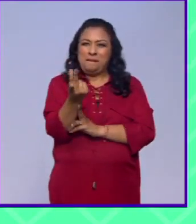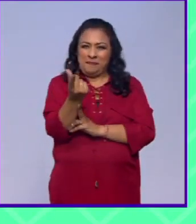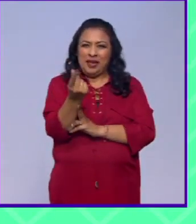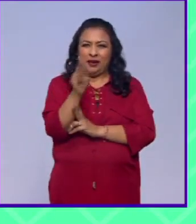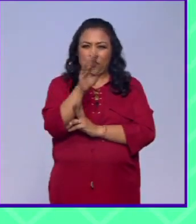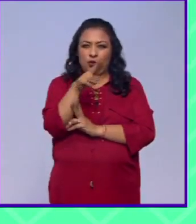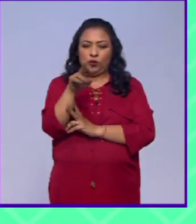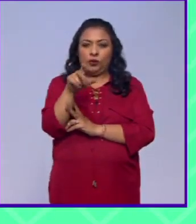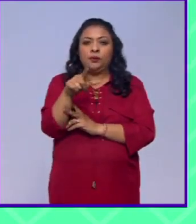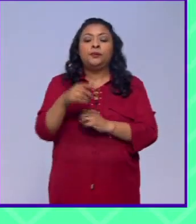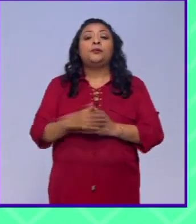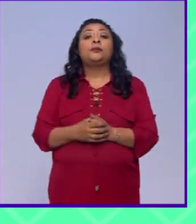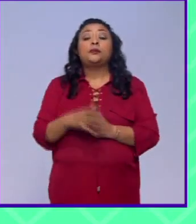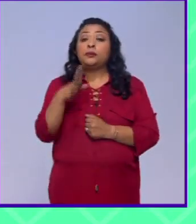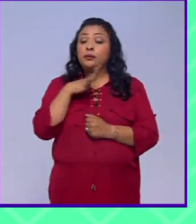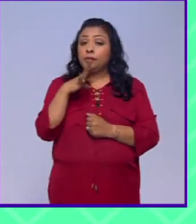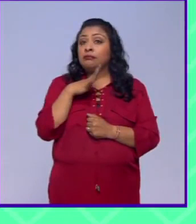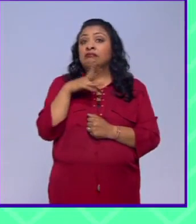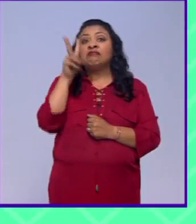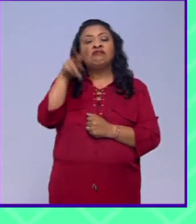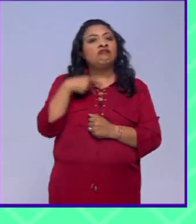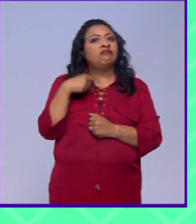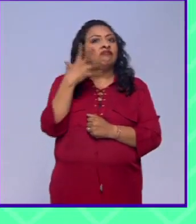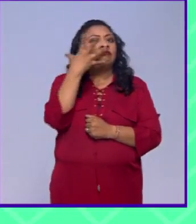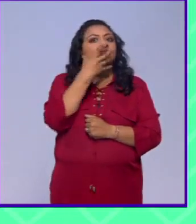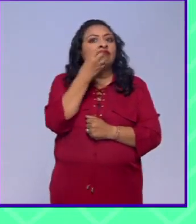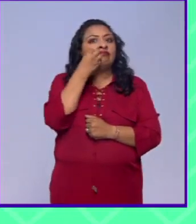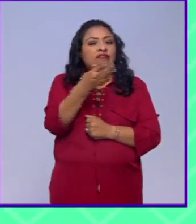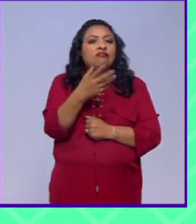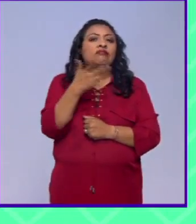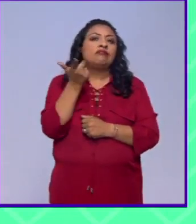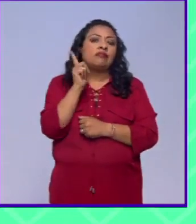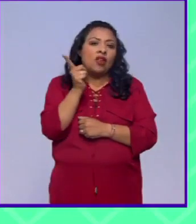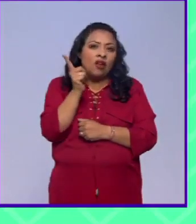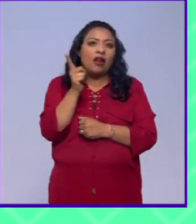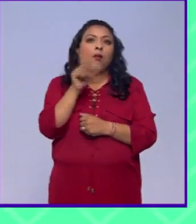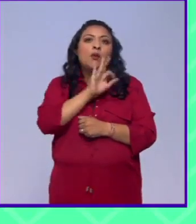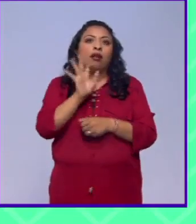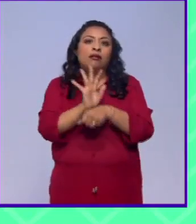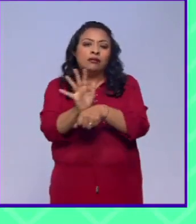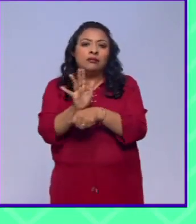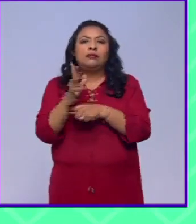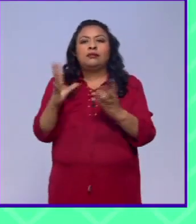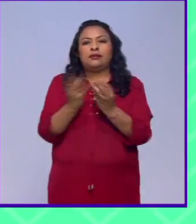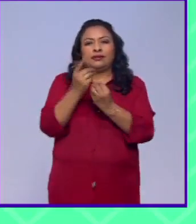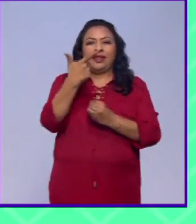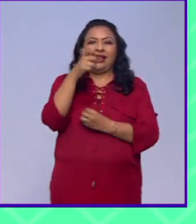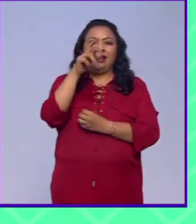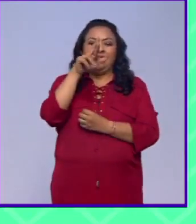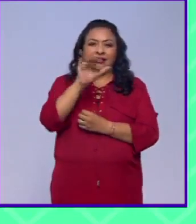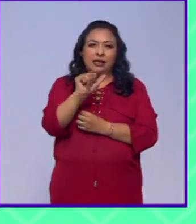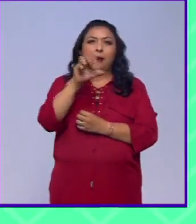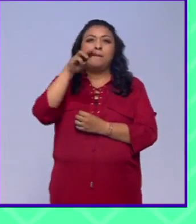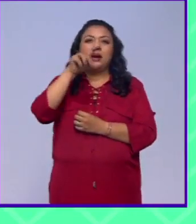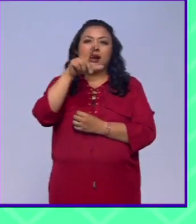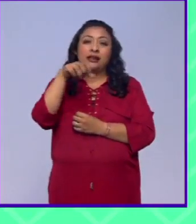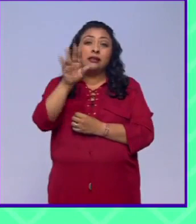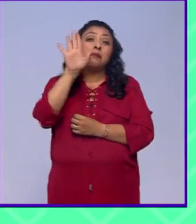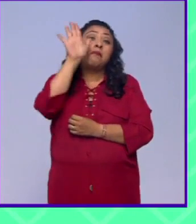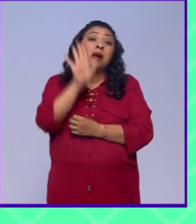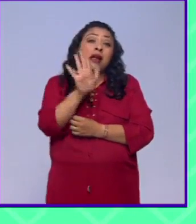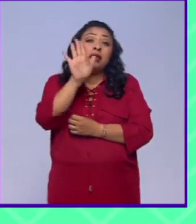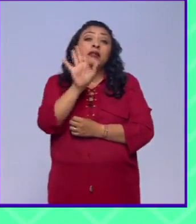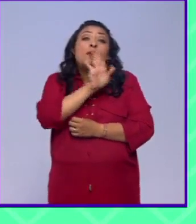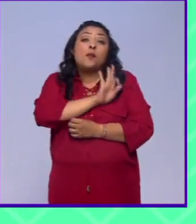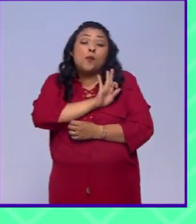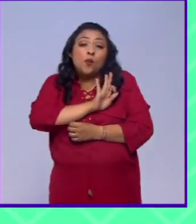¿no? Que le hubiera encantado llevarla a la práctica y tal. Incluso con García Márquez, que parecía que